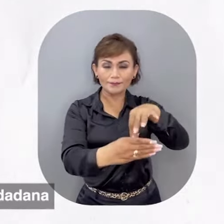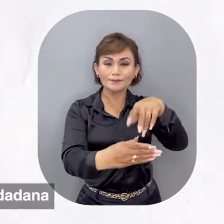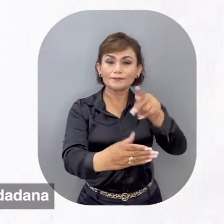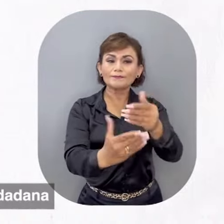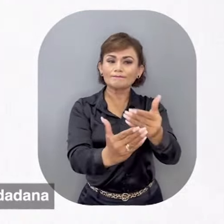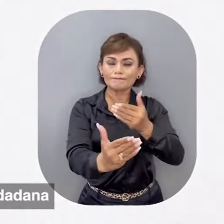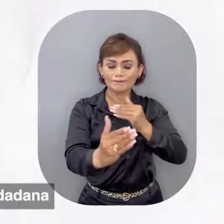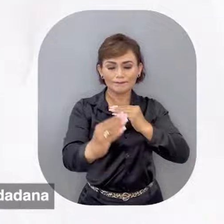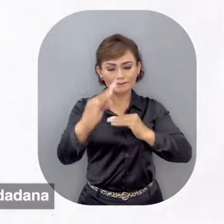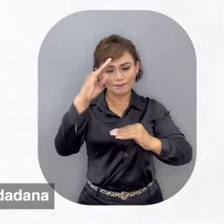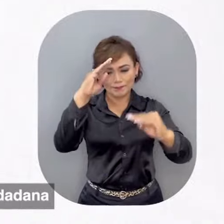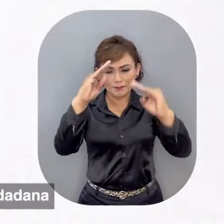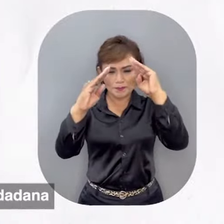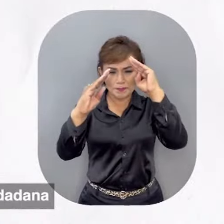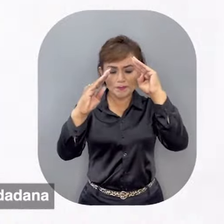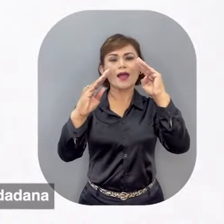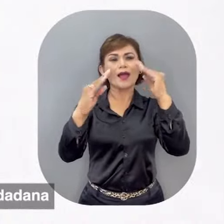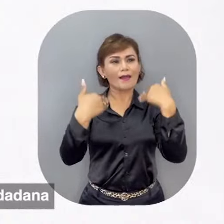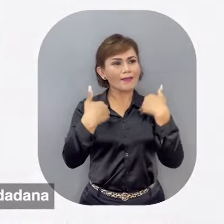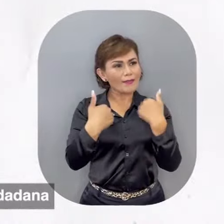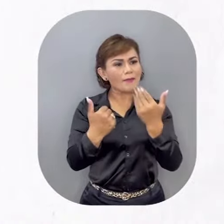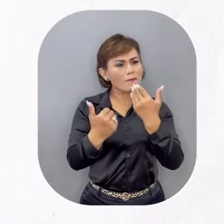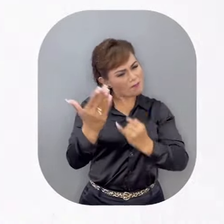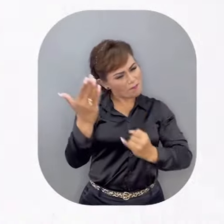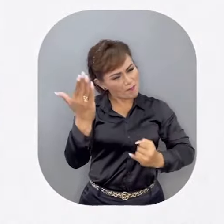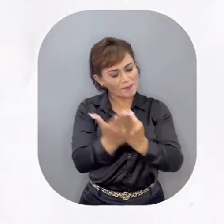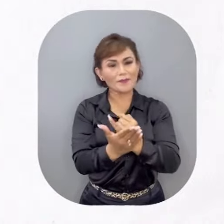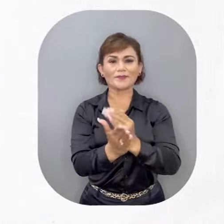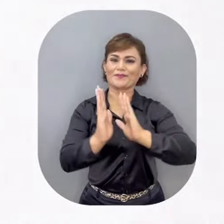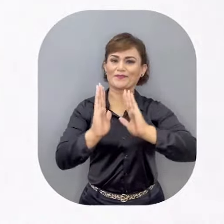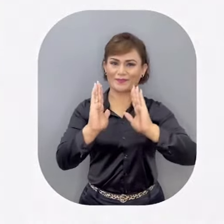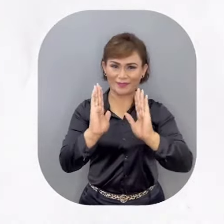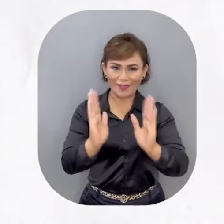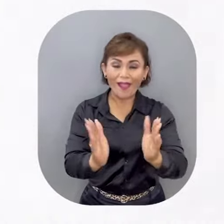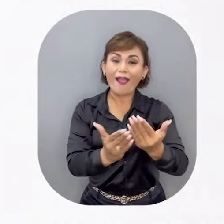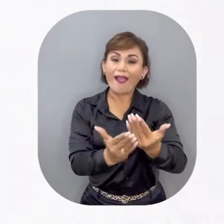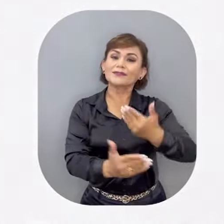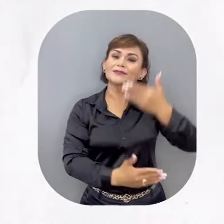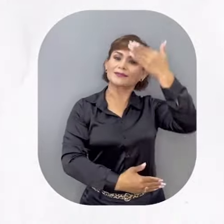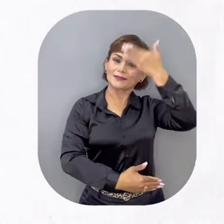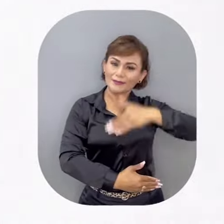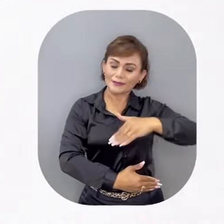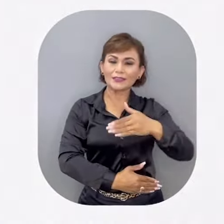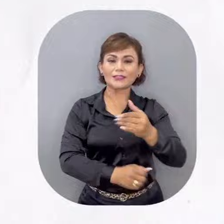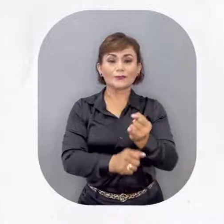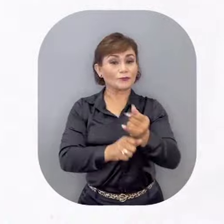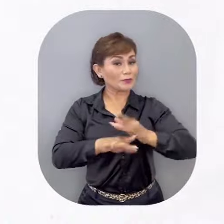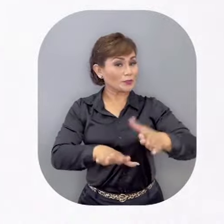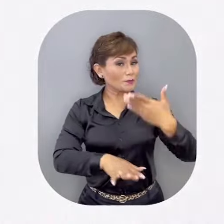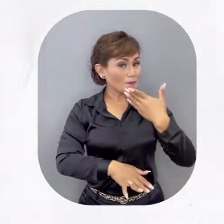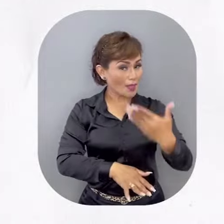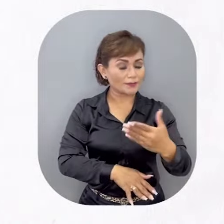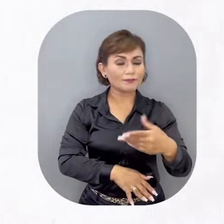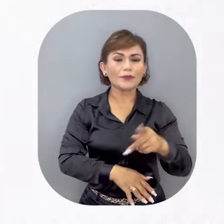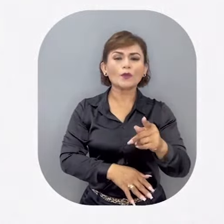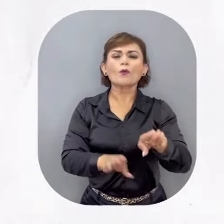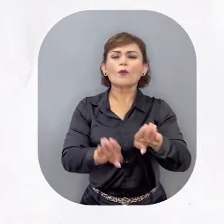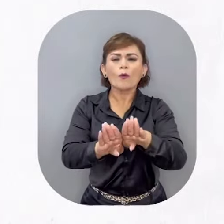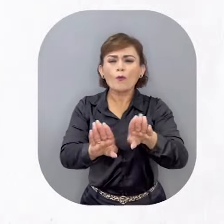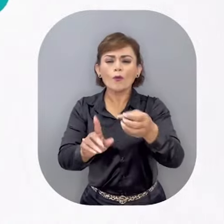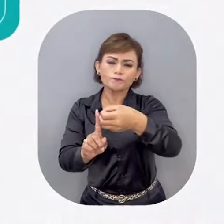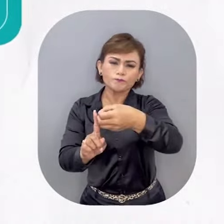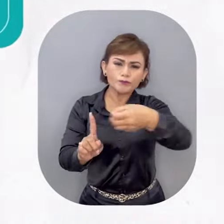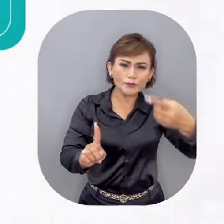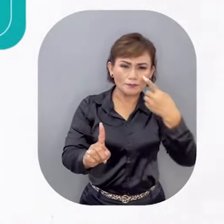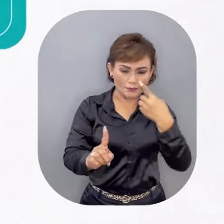ejercicio, se busca promover la participación ciudadana a través de un voto razonado e informado. El formato del diálogo es el